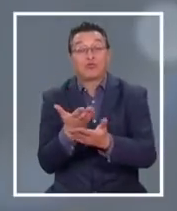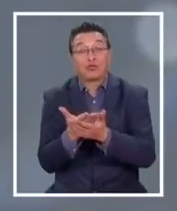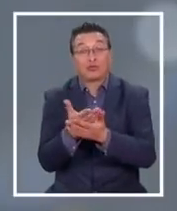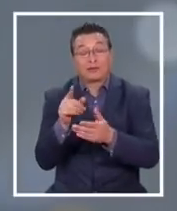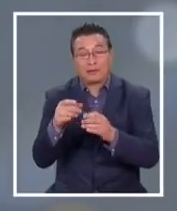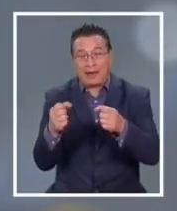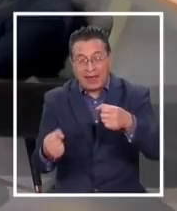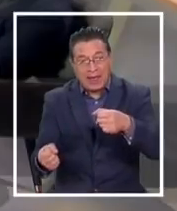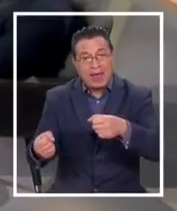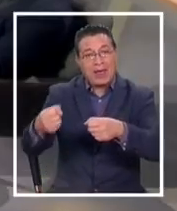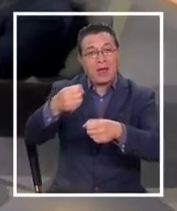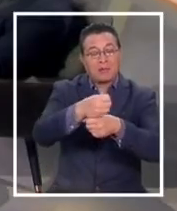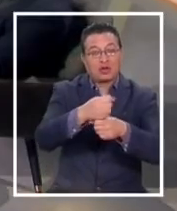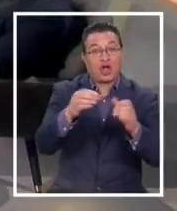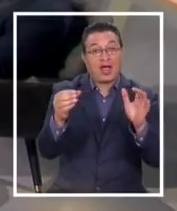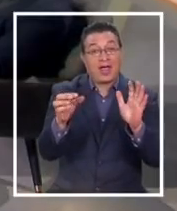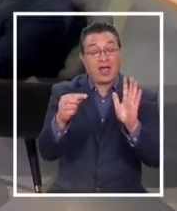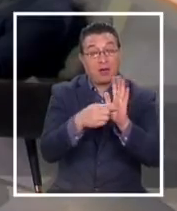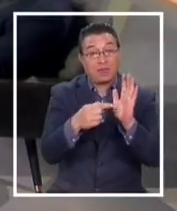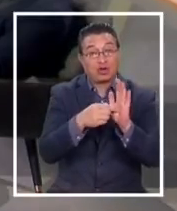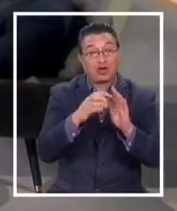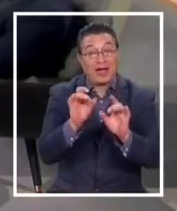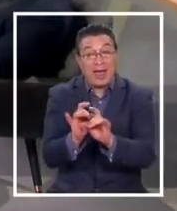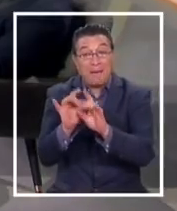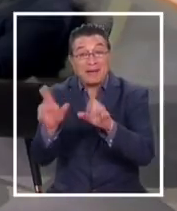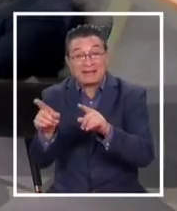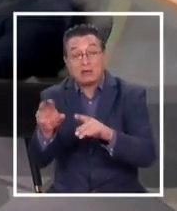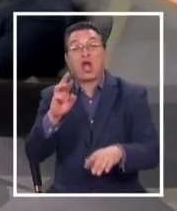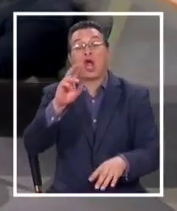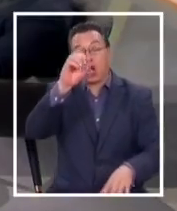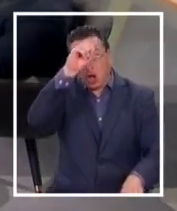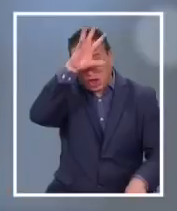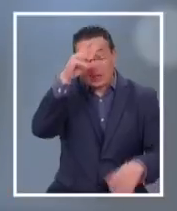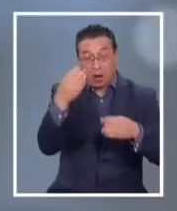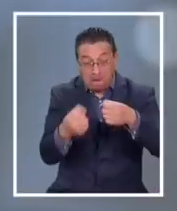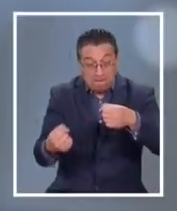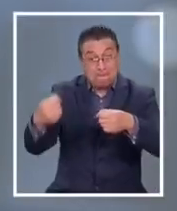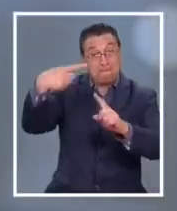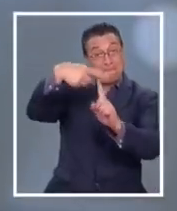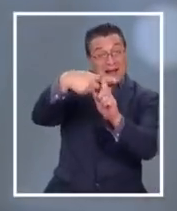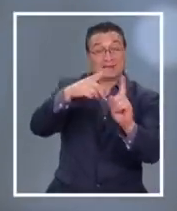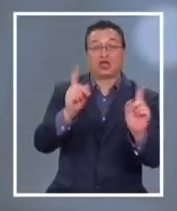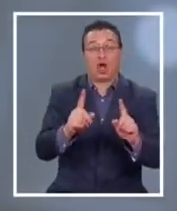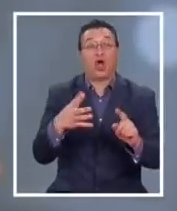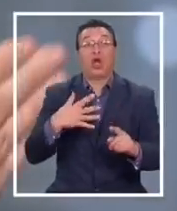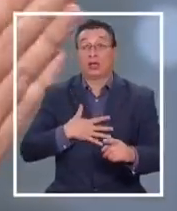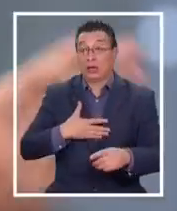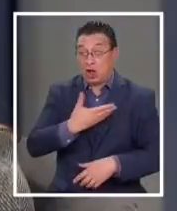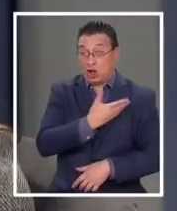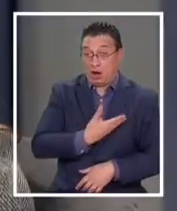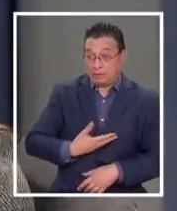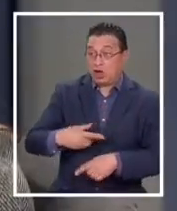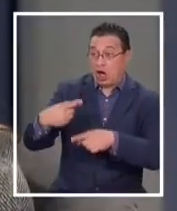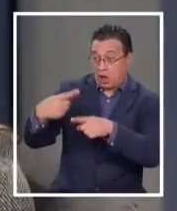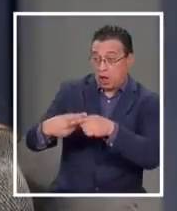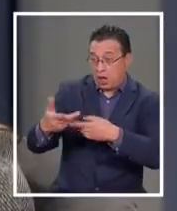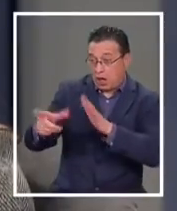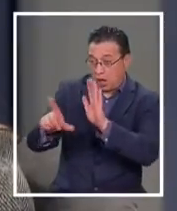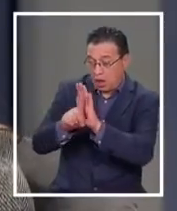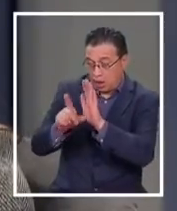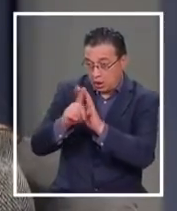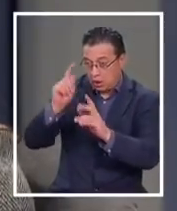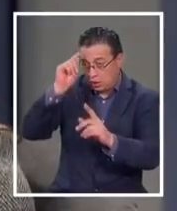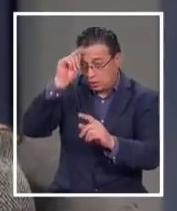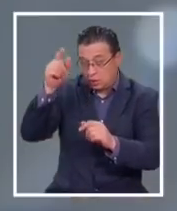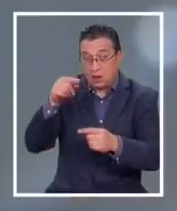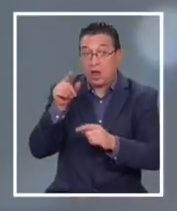es reemplazar el impuesto específico por el royalty, no sumarlo. Y si el gobierno quiere colegislar, que es lo que tú dices, que tiene